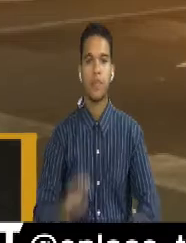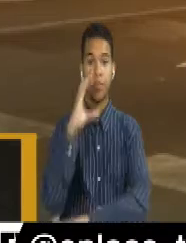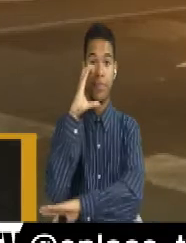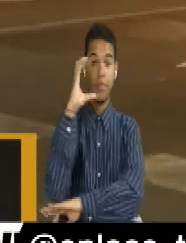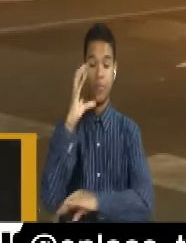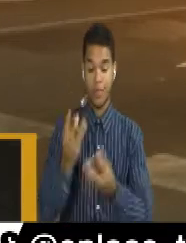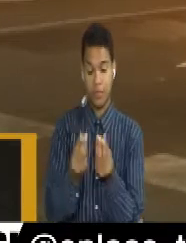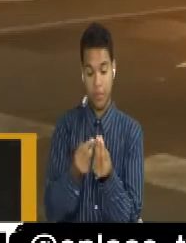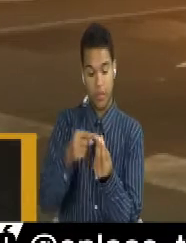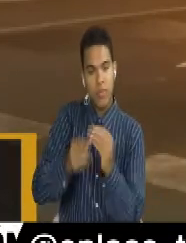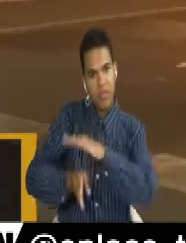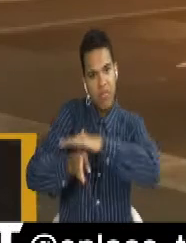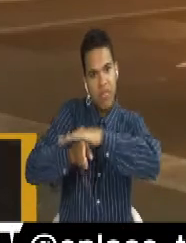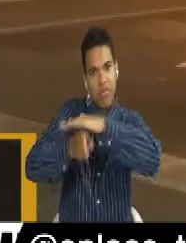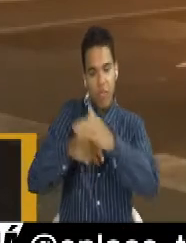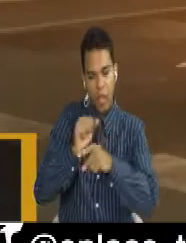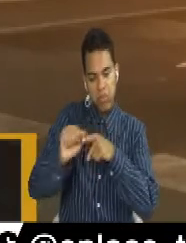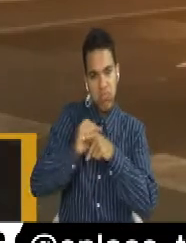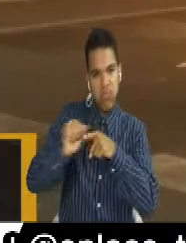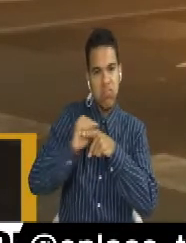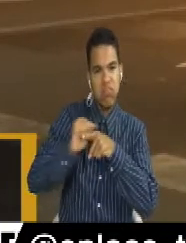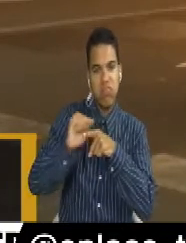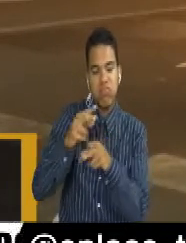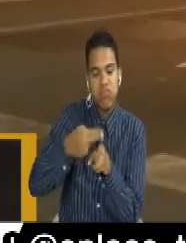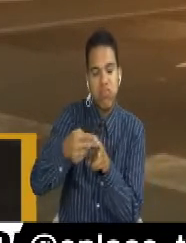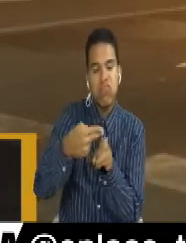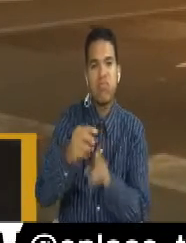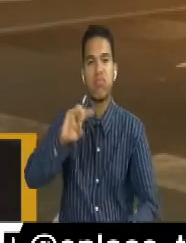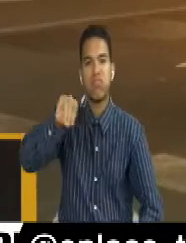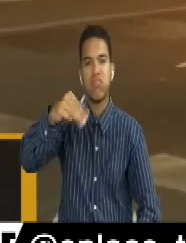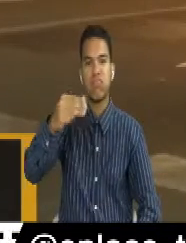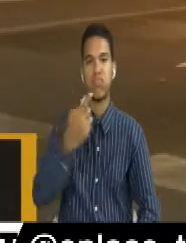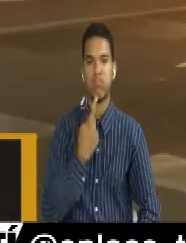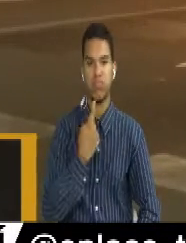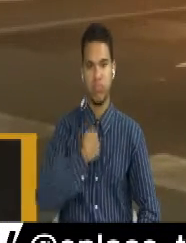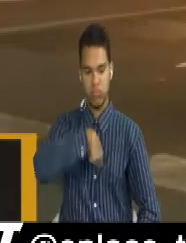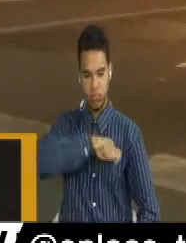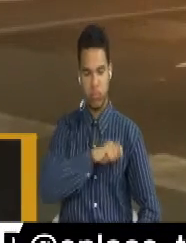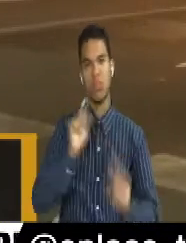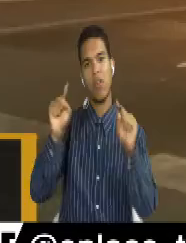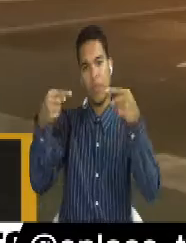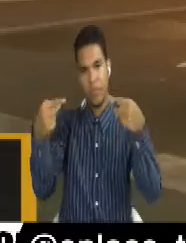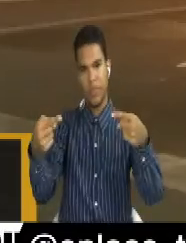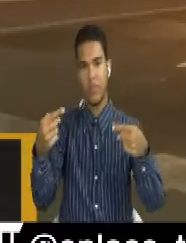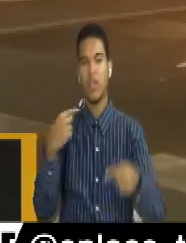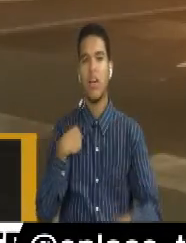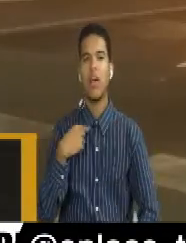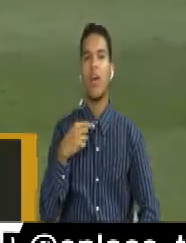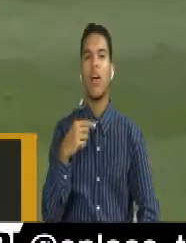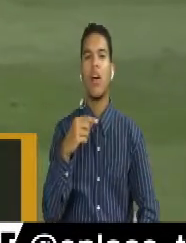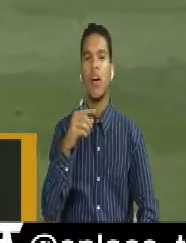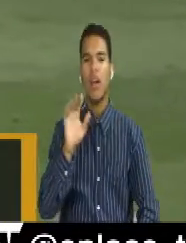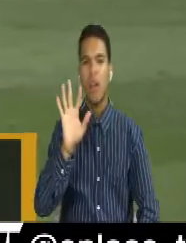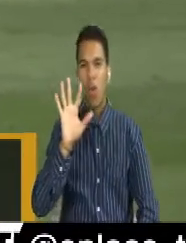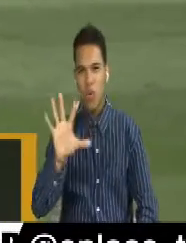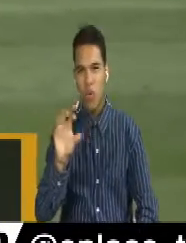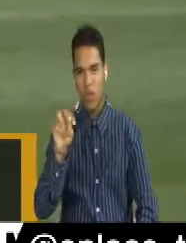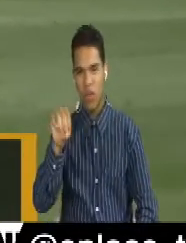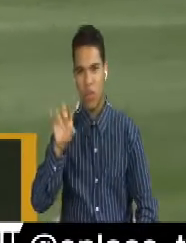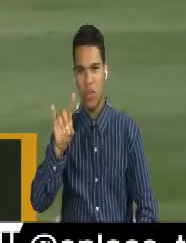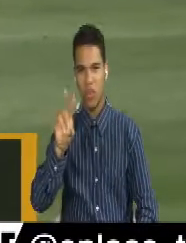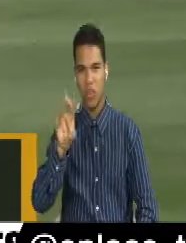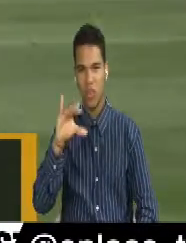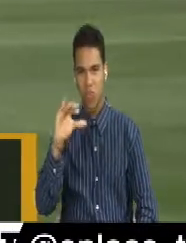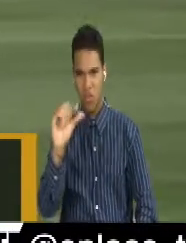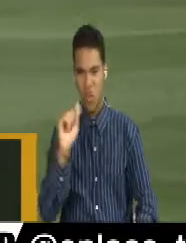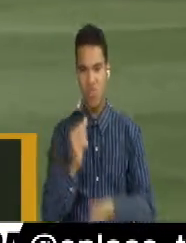continúa su preparación aquí en Alicante para afrontar el compromiso de este miércoles en Murcia, una ciudad a 2 horas y media de donde estamos ubicados, y